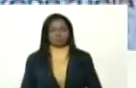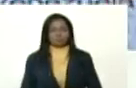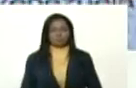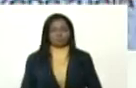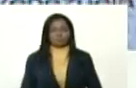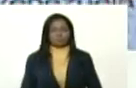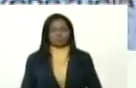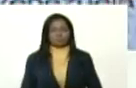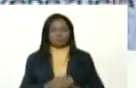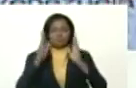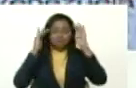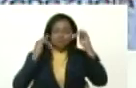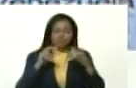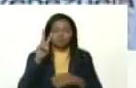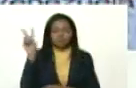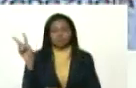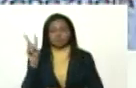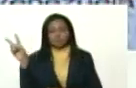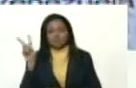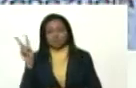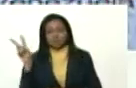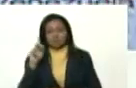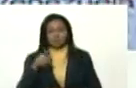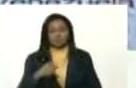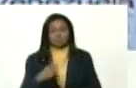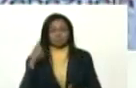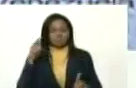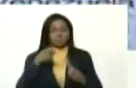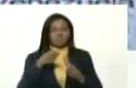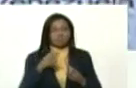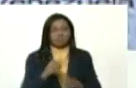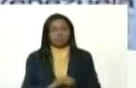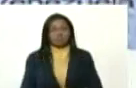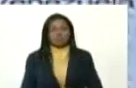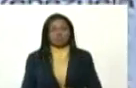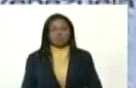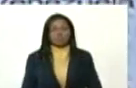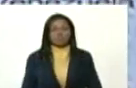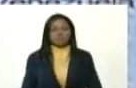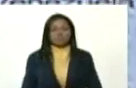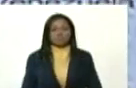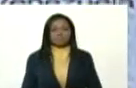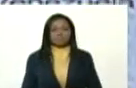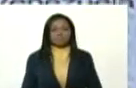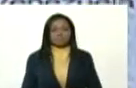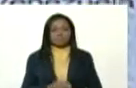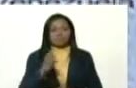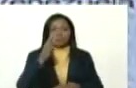Mañana. Atención, Venezuela. Nos llega desde Puerto Rico.